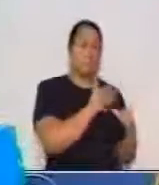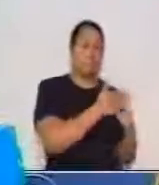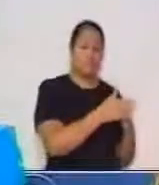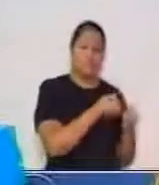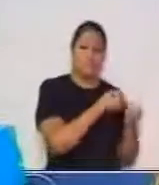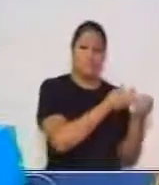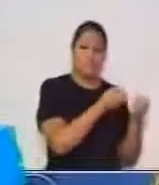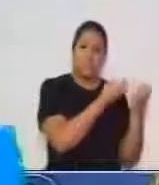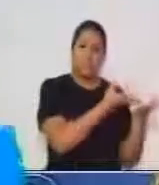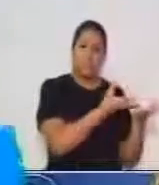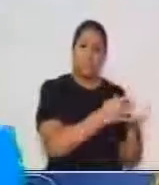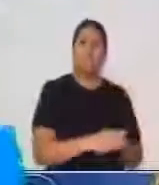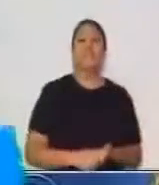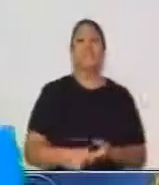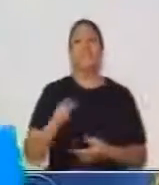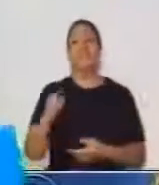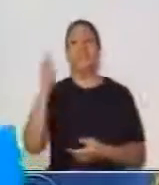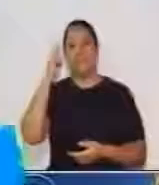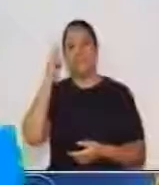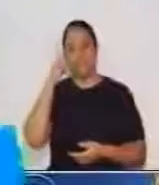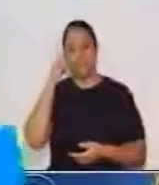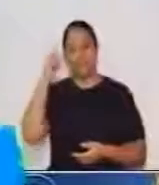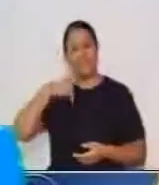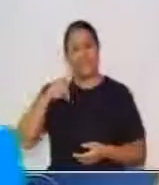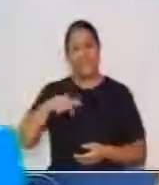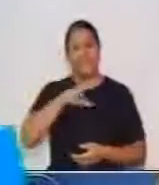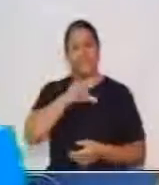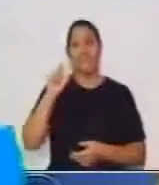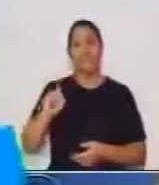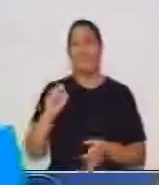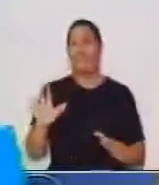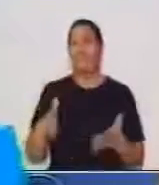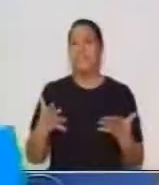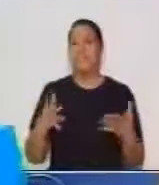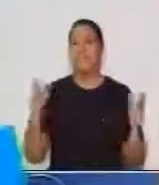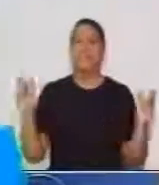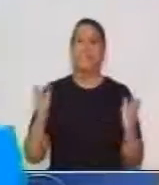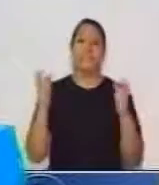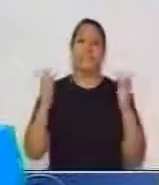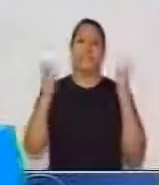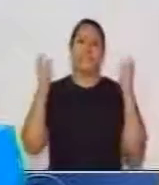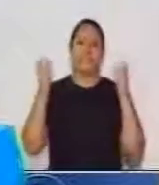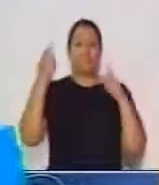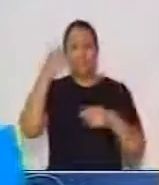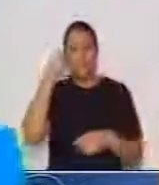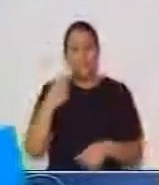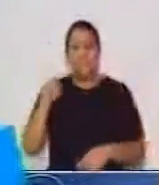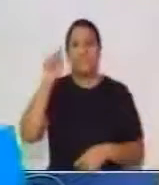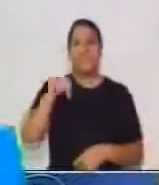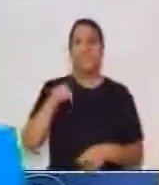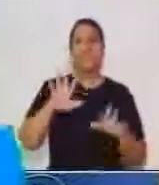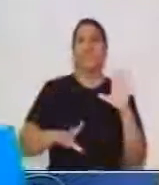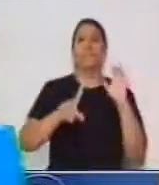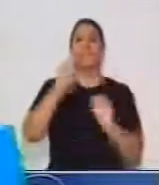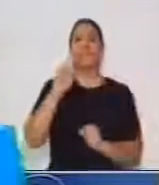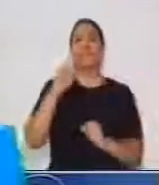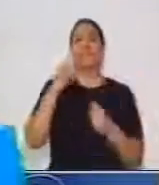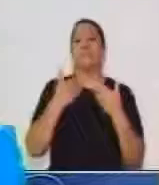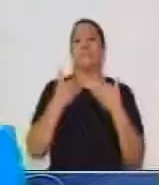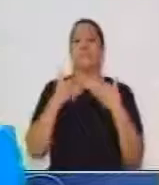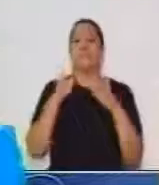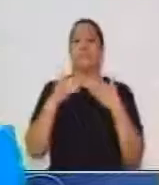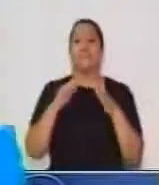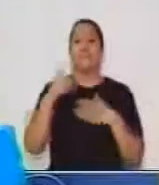en este momento. Te recordamos que en este mes se celebran fechas como el 11 de octubre, el